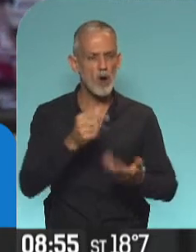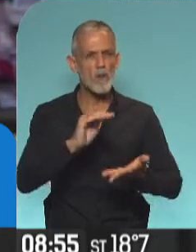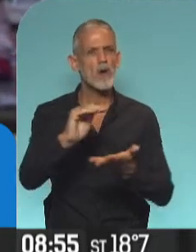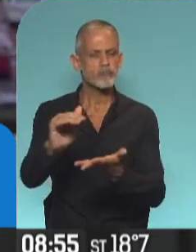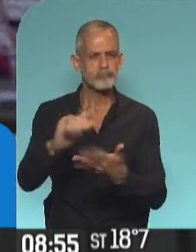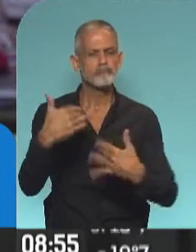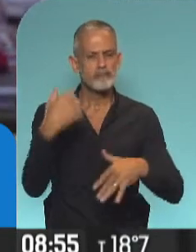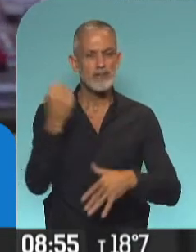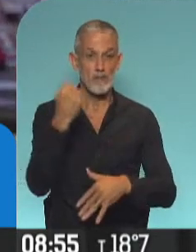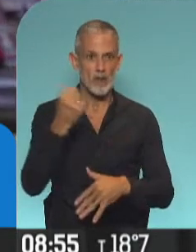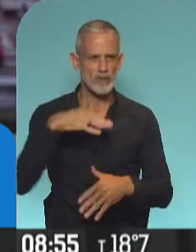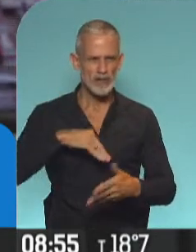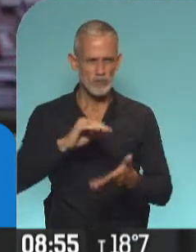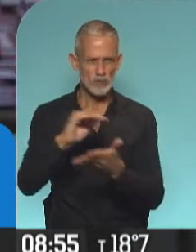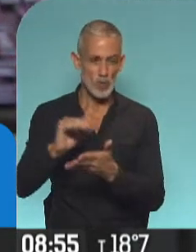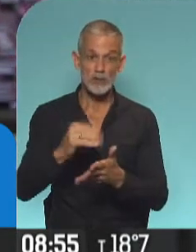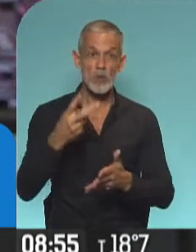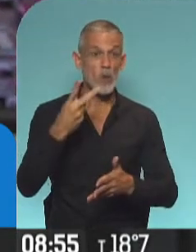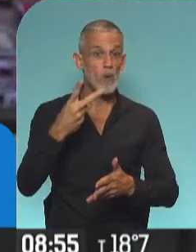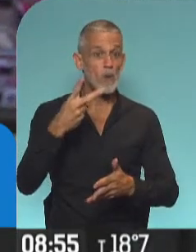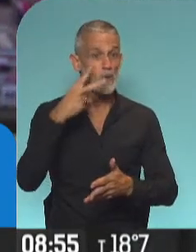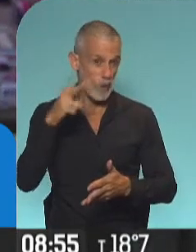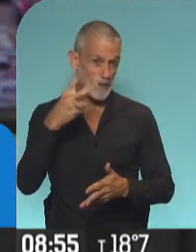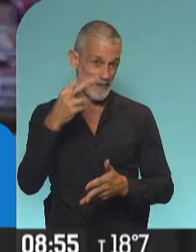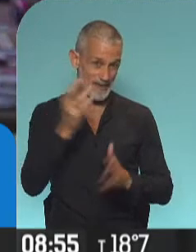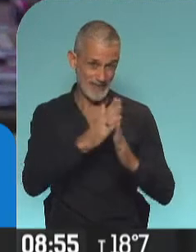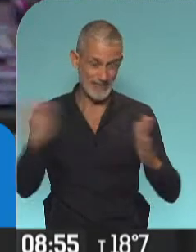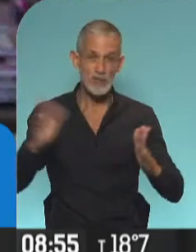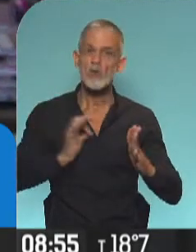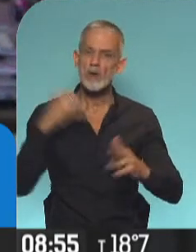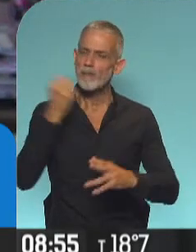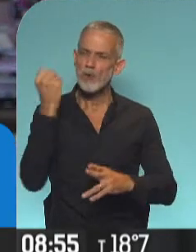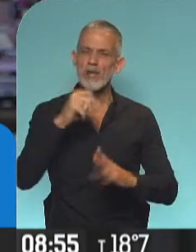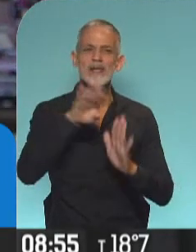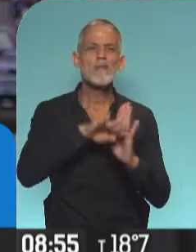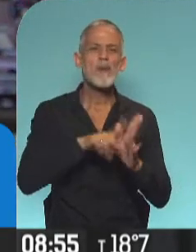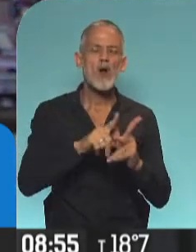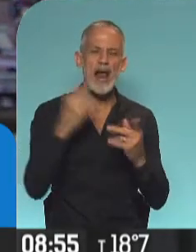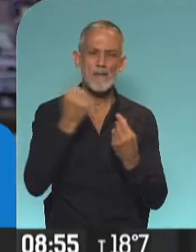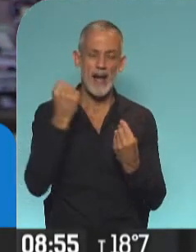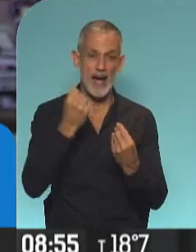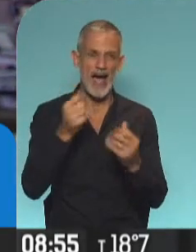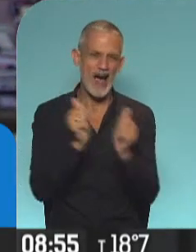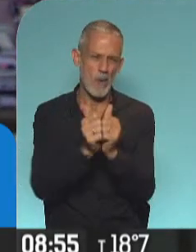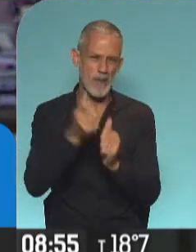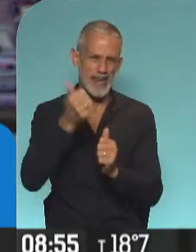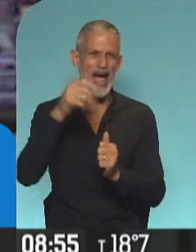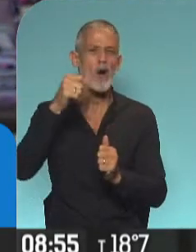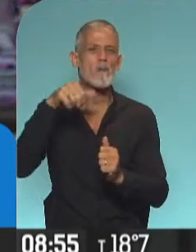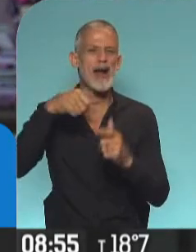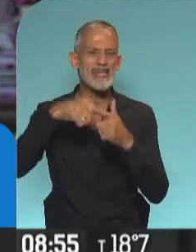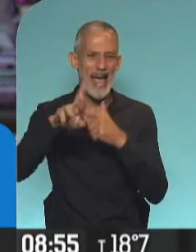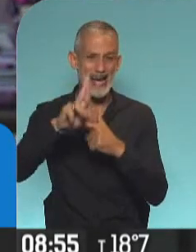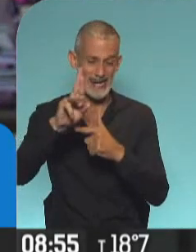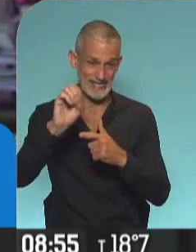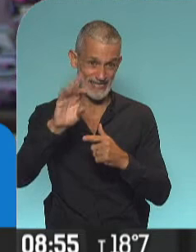para nosotros durante todo este 2021 va a ser clave este programa Acompañar, como una mirada para poder apuntar centralmente